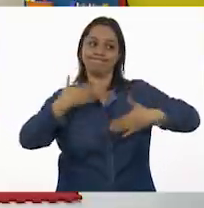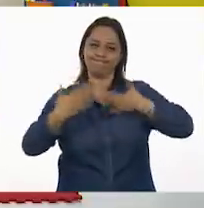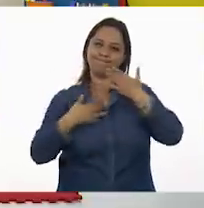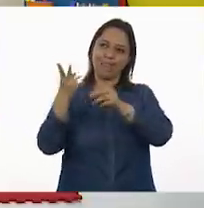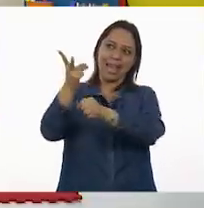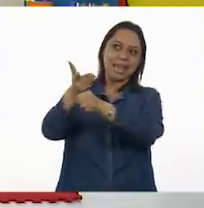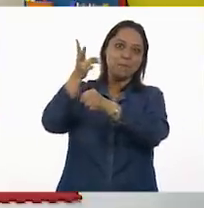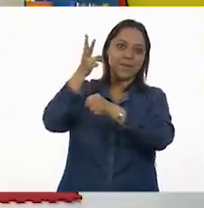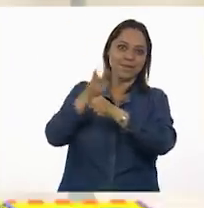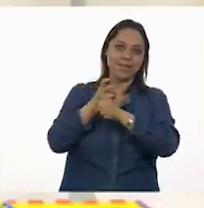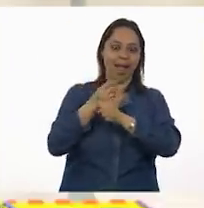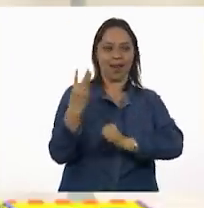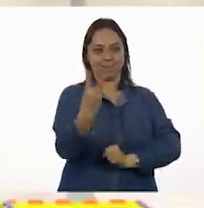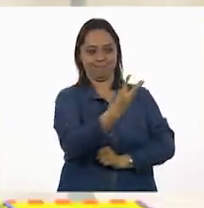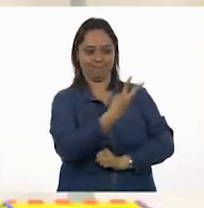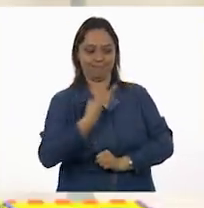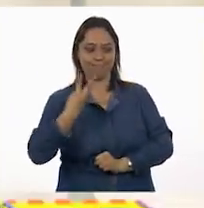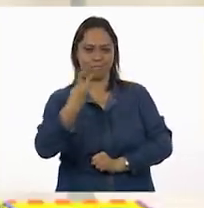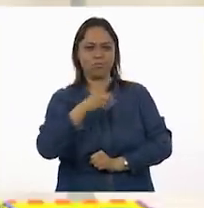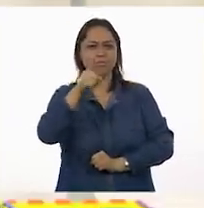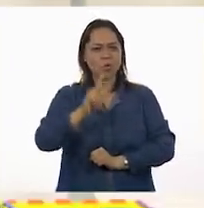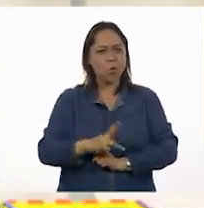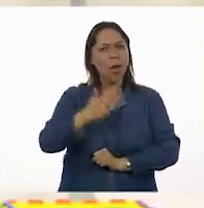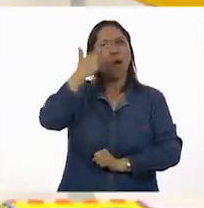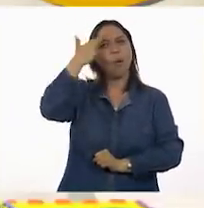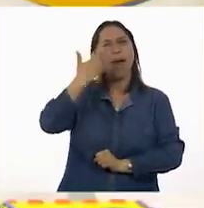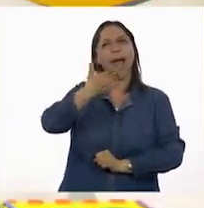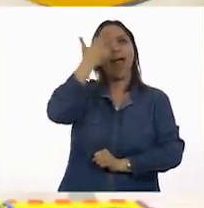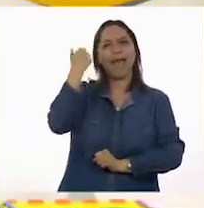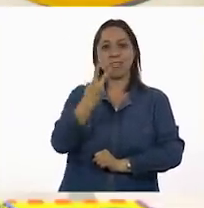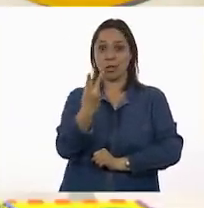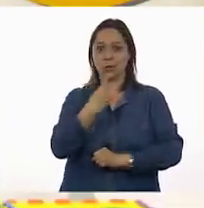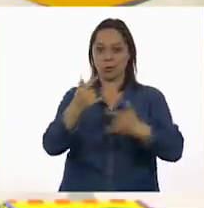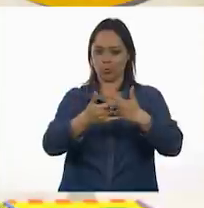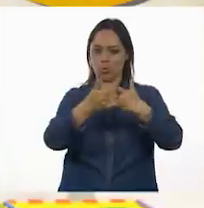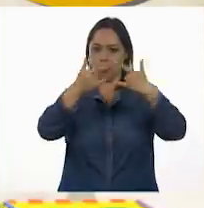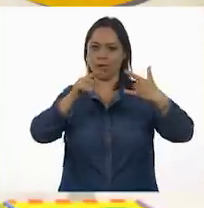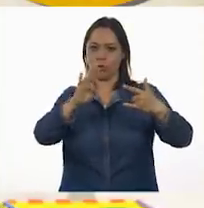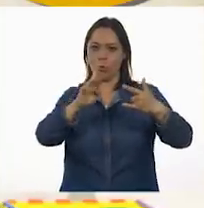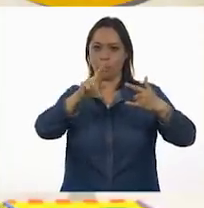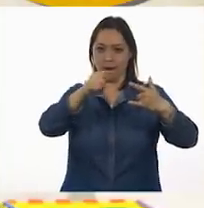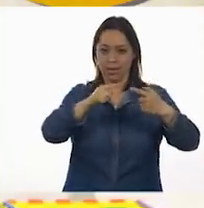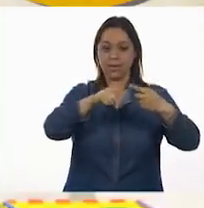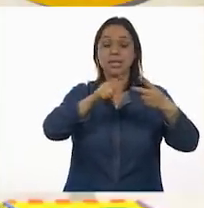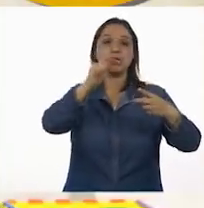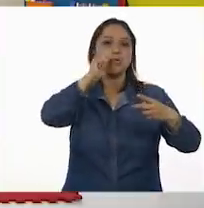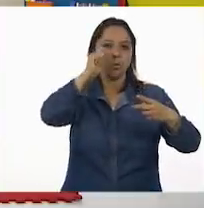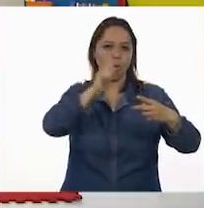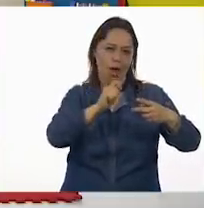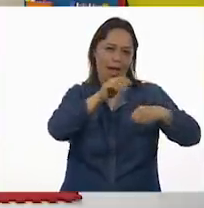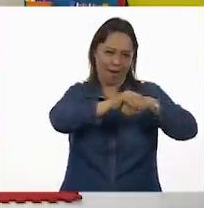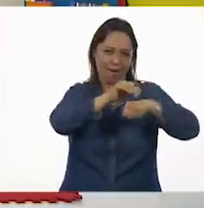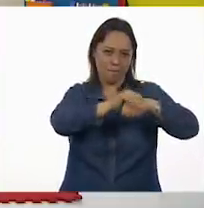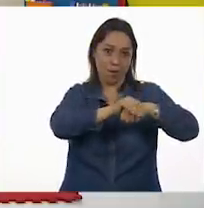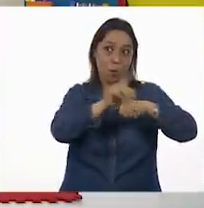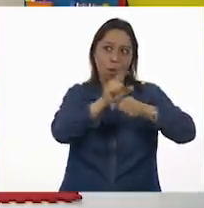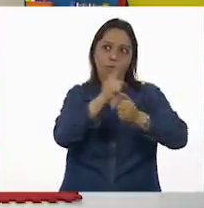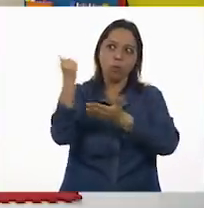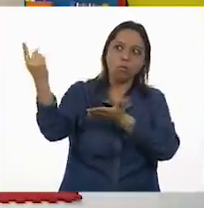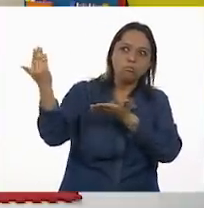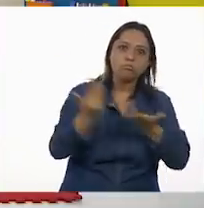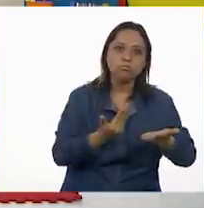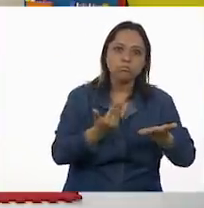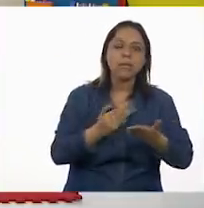Jess y contigo. ¿Recuerdas qué pasó con Bert y su amigo cuando llegó el niño nuevo?